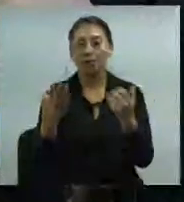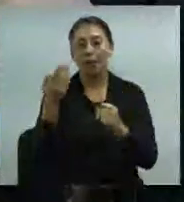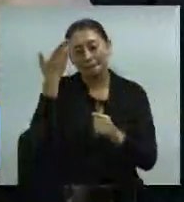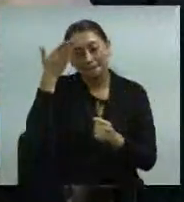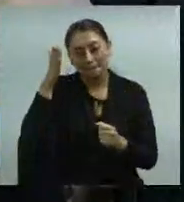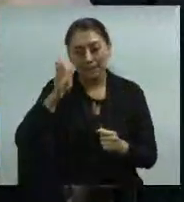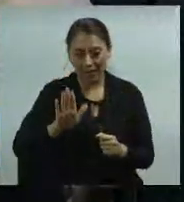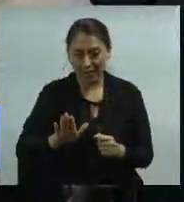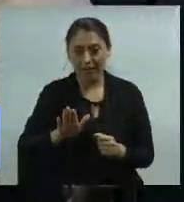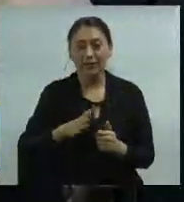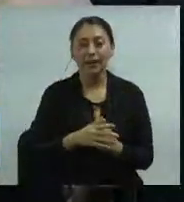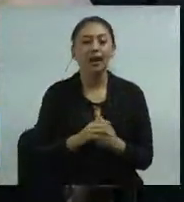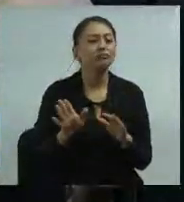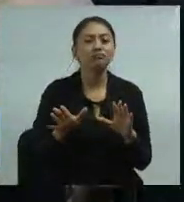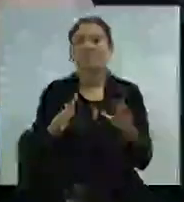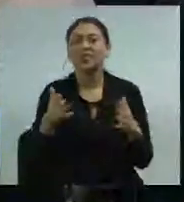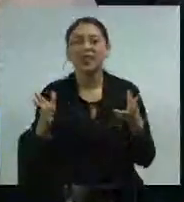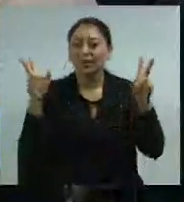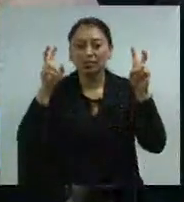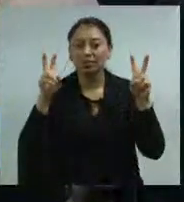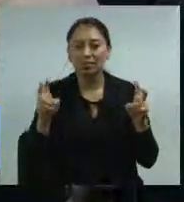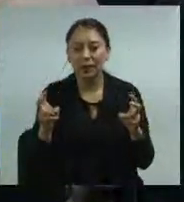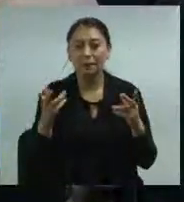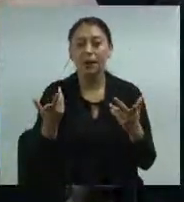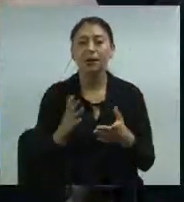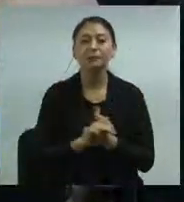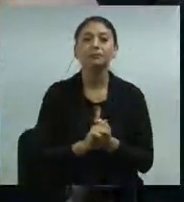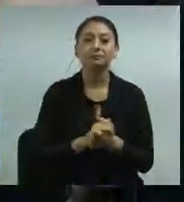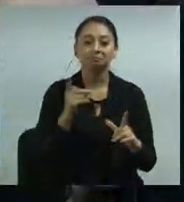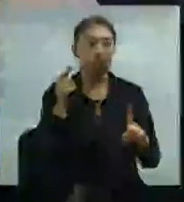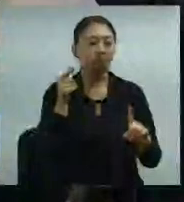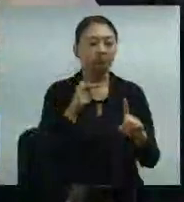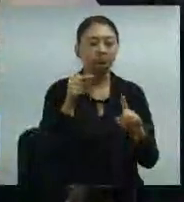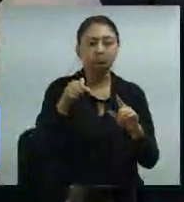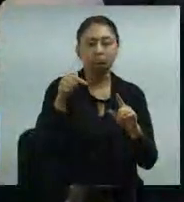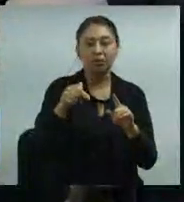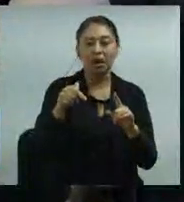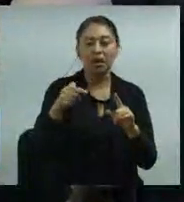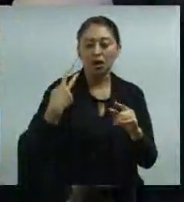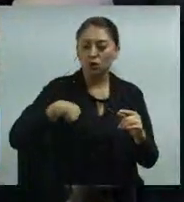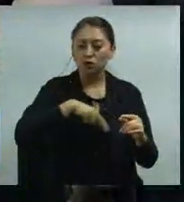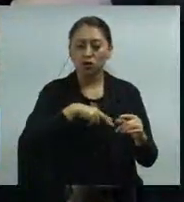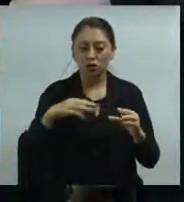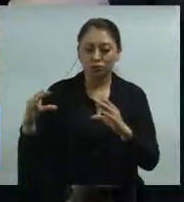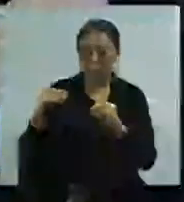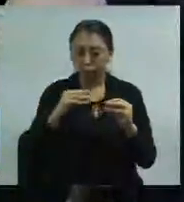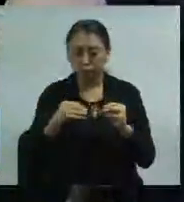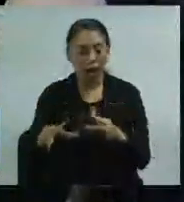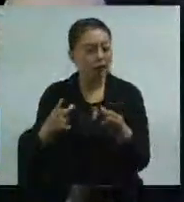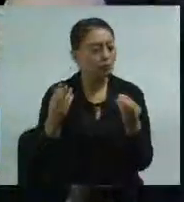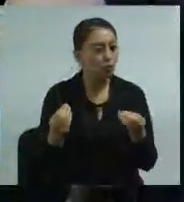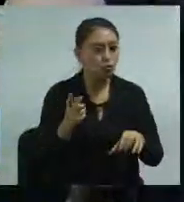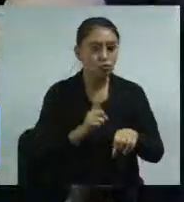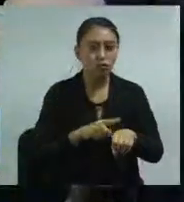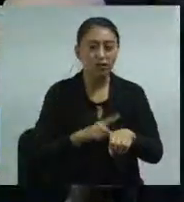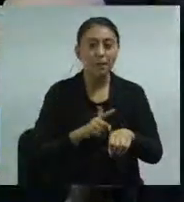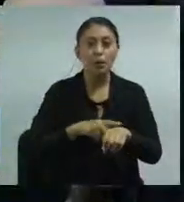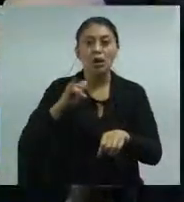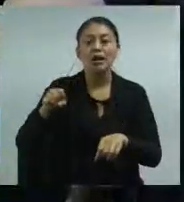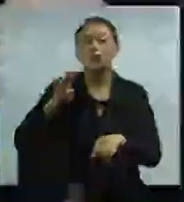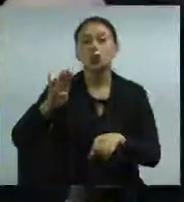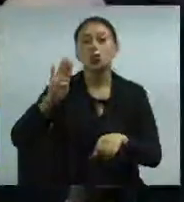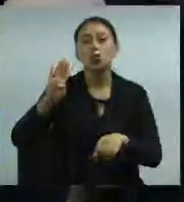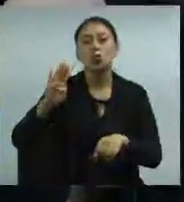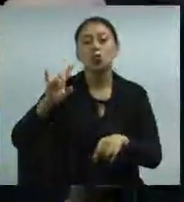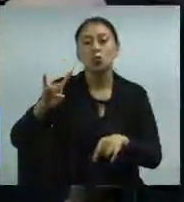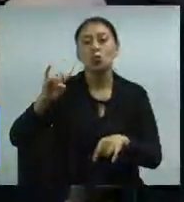día de mañana. ¿En qué consiste esta iniciativa? Bueno, hemos estado aquí discutiendo durante mucho tiempo sobre las jubilaciones de